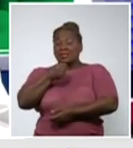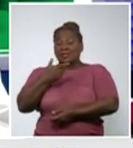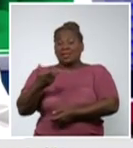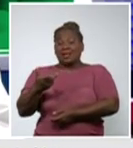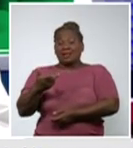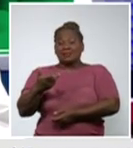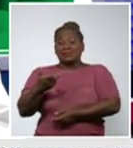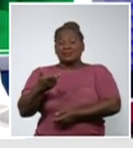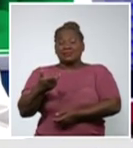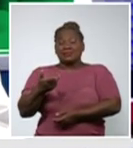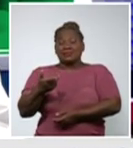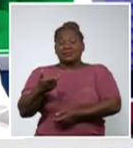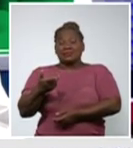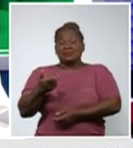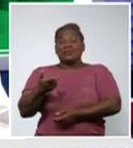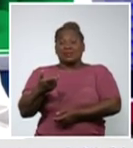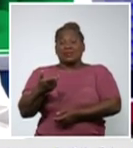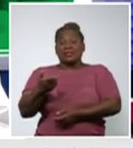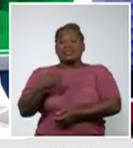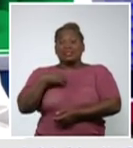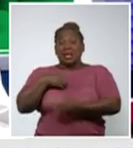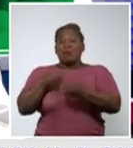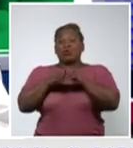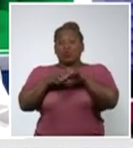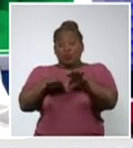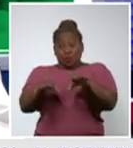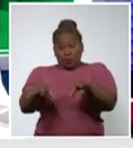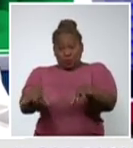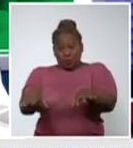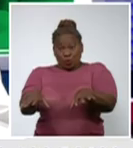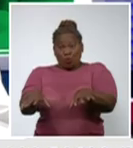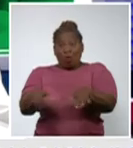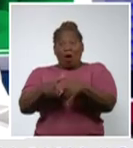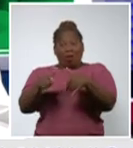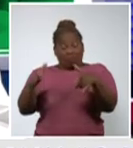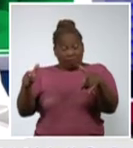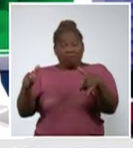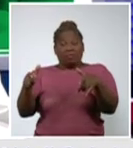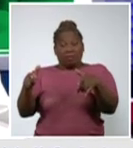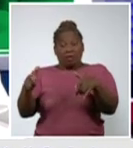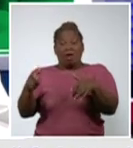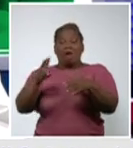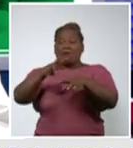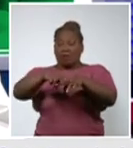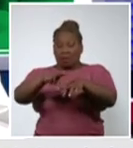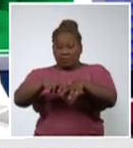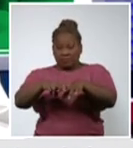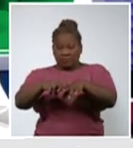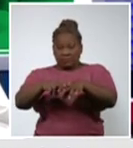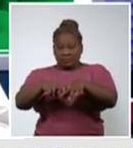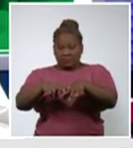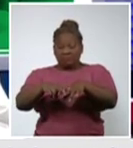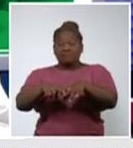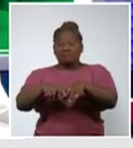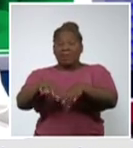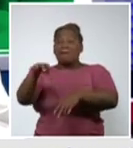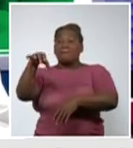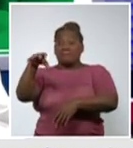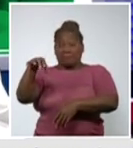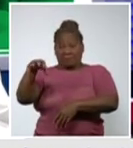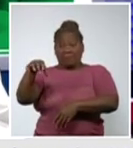no, con una elevada transmisión en muchos territorios. La Habana, todavía Pinar del Río tiene